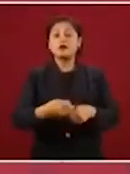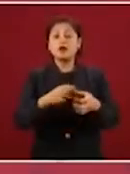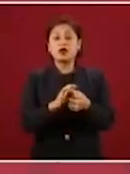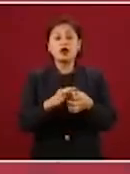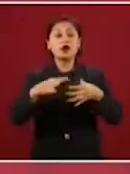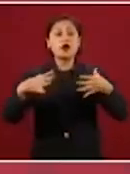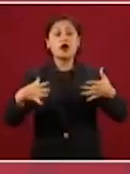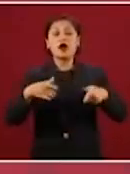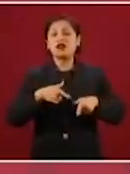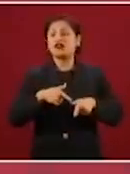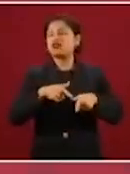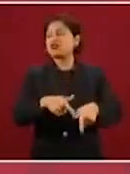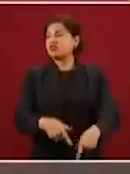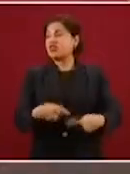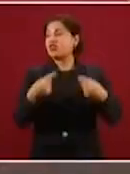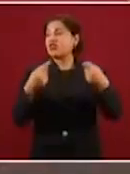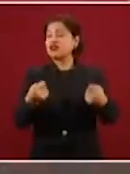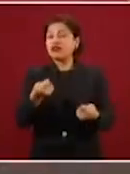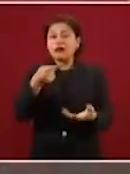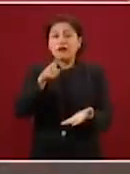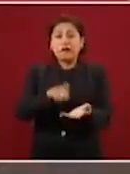sigue imperando la corrupción,